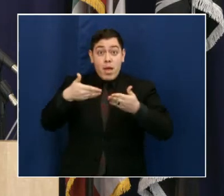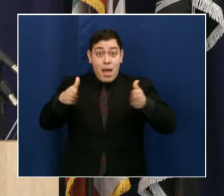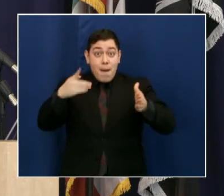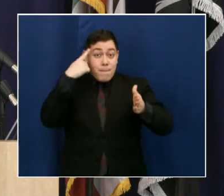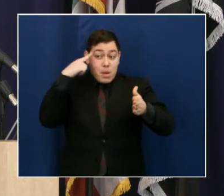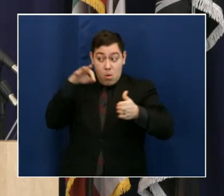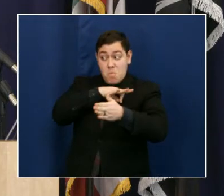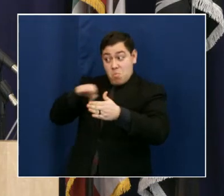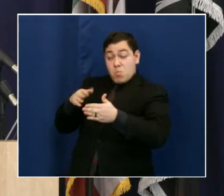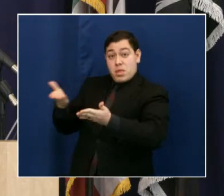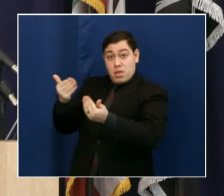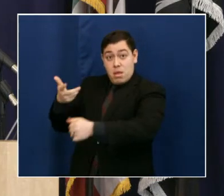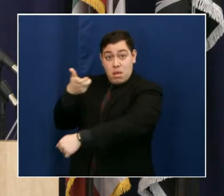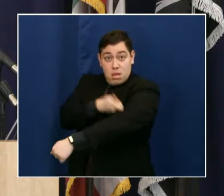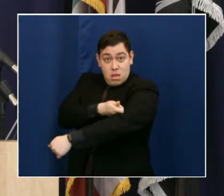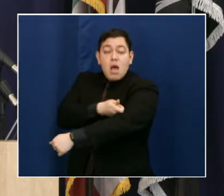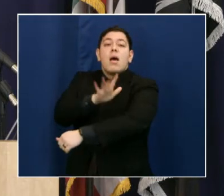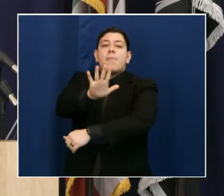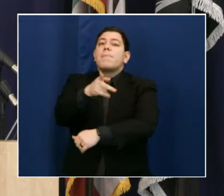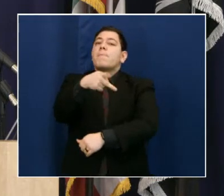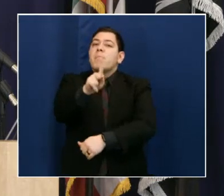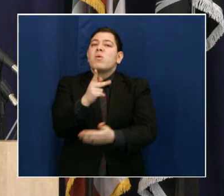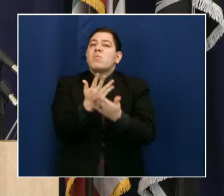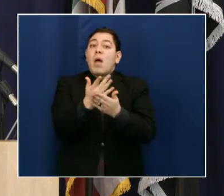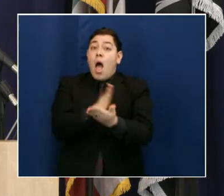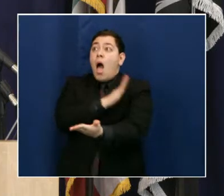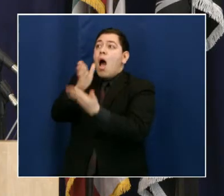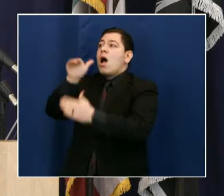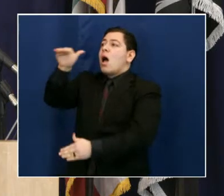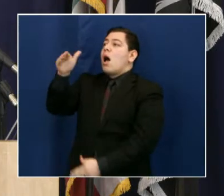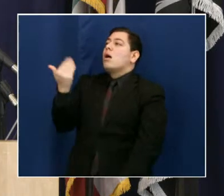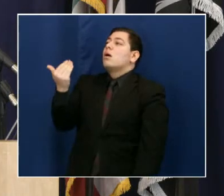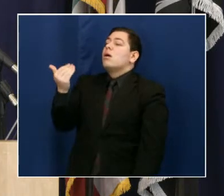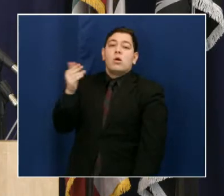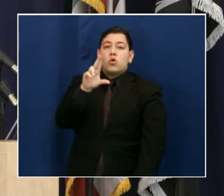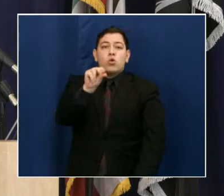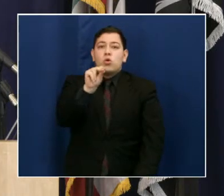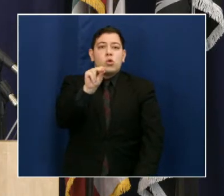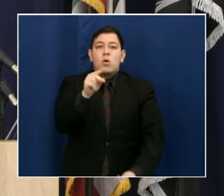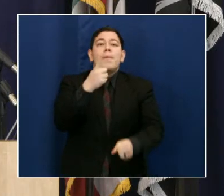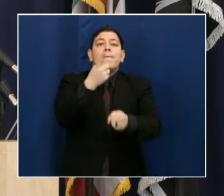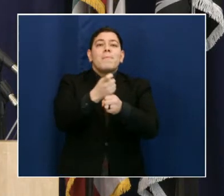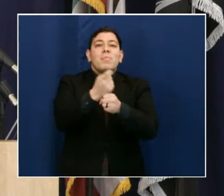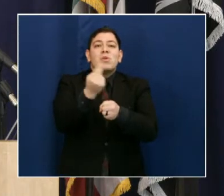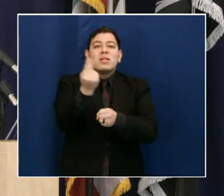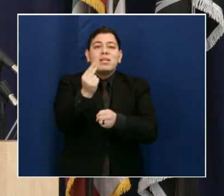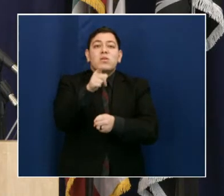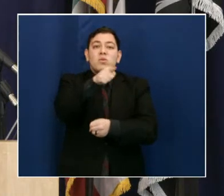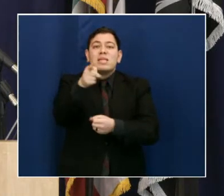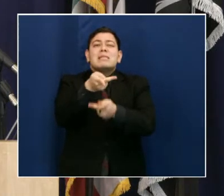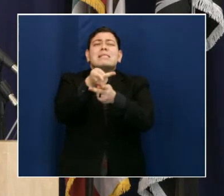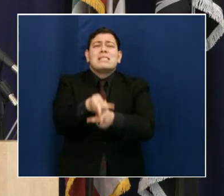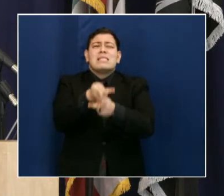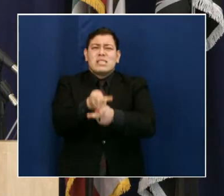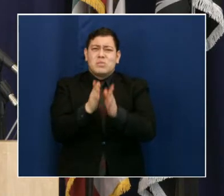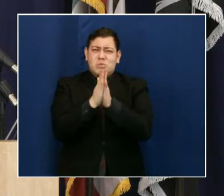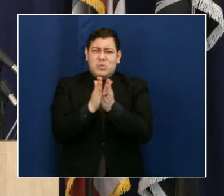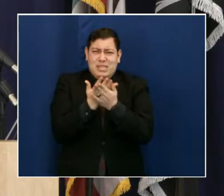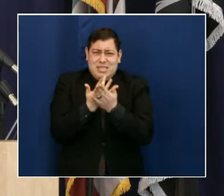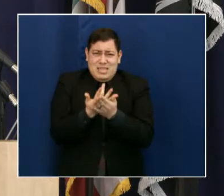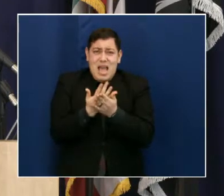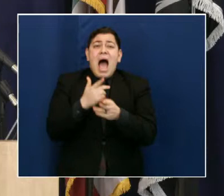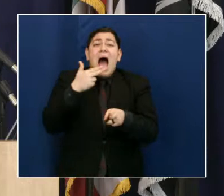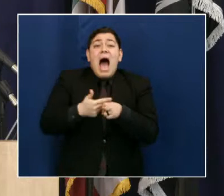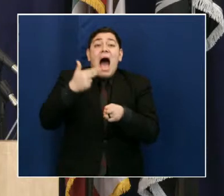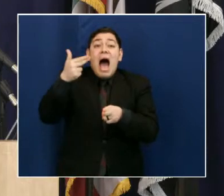solamente que su proveedor médico les hable y les diga que tengan que ir por esa vacuna, todavía tengan un poquito de paciencia. A ustedes todavía no les va